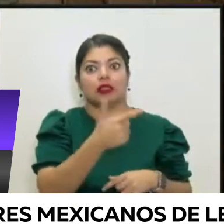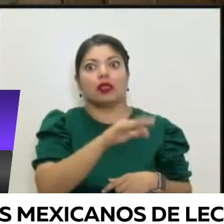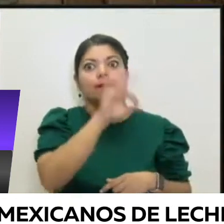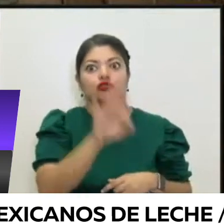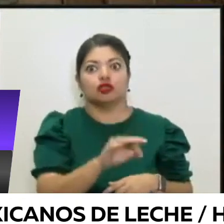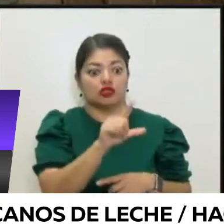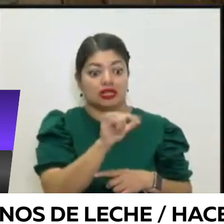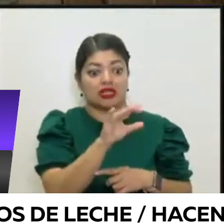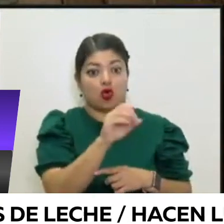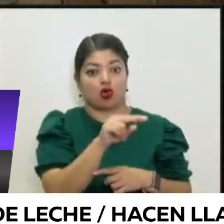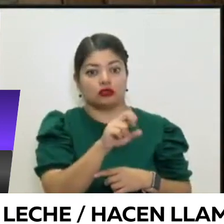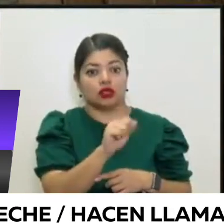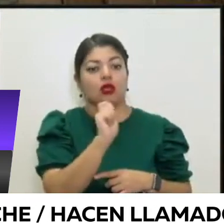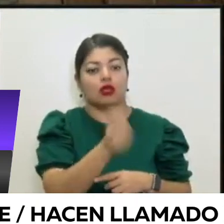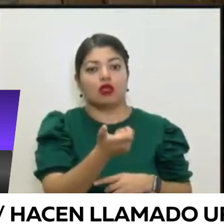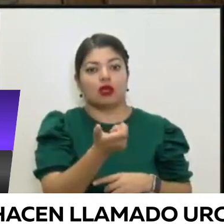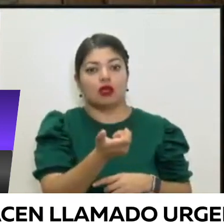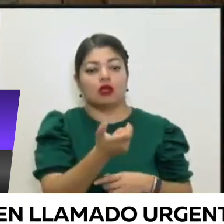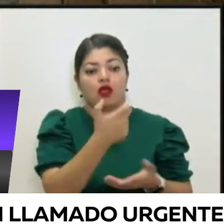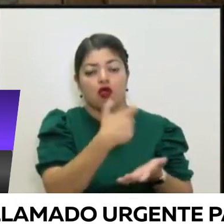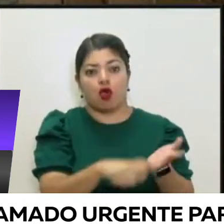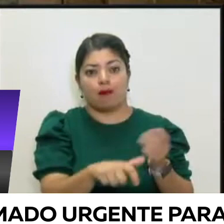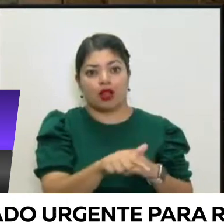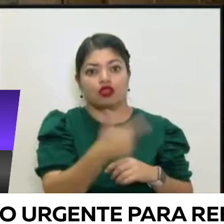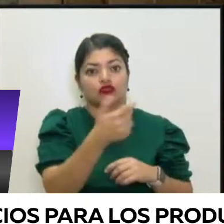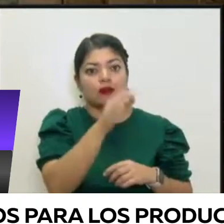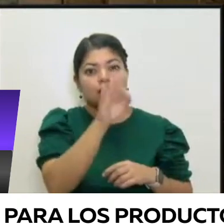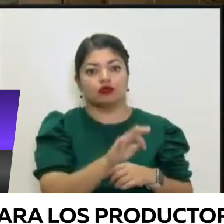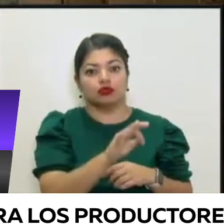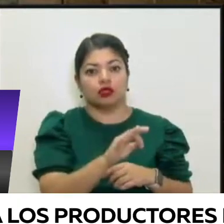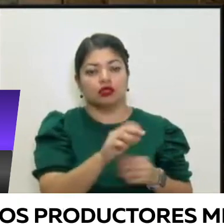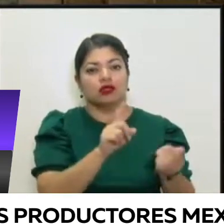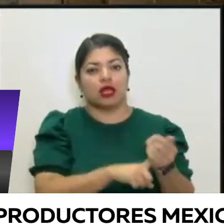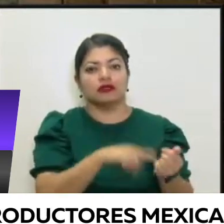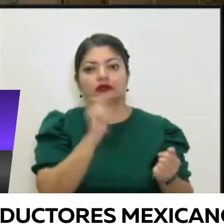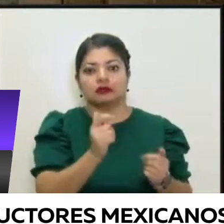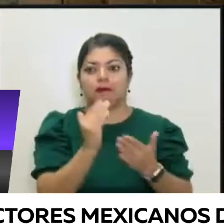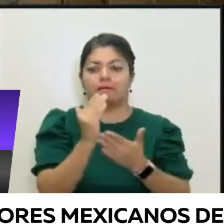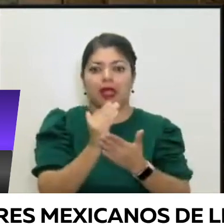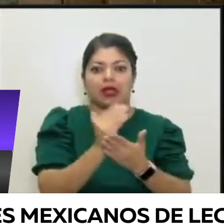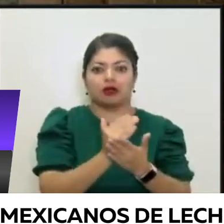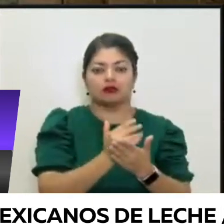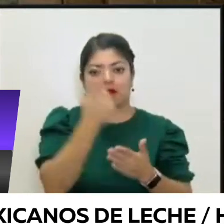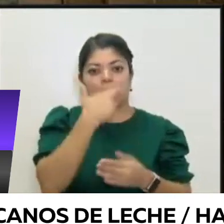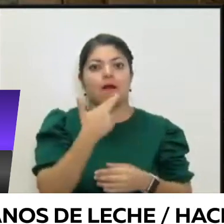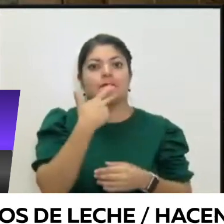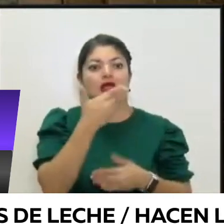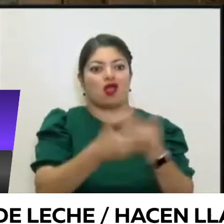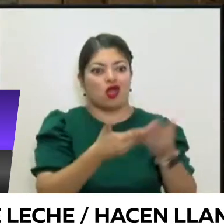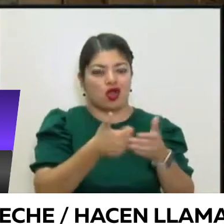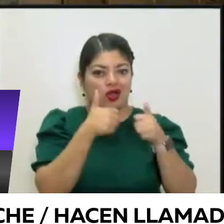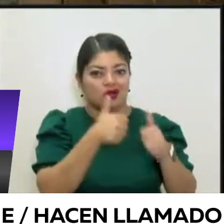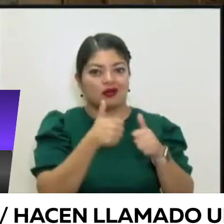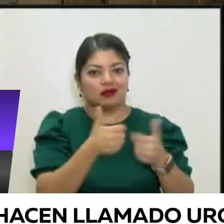Liconsa actualmente compra el 12%, quitándole presión al mercado, obviamente con la idea de mejorar el precio. Y aquí hago